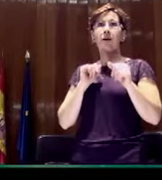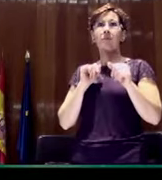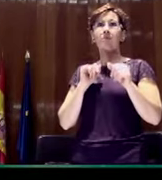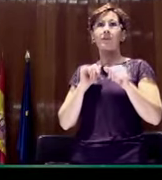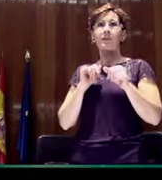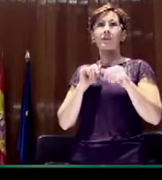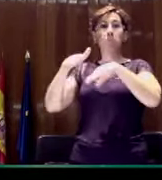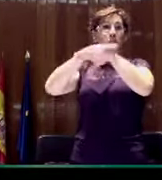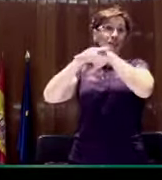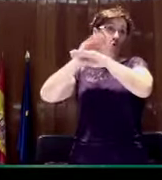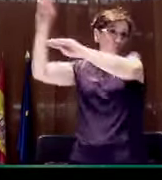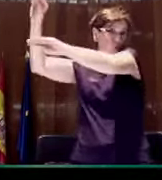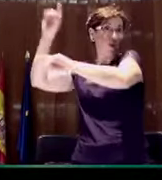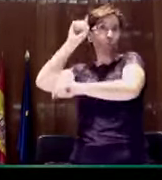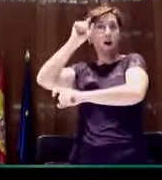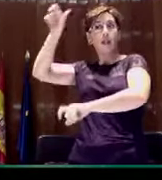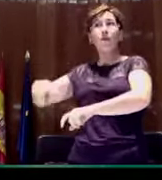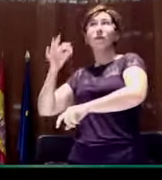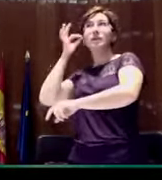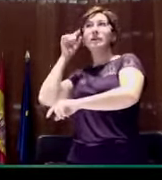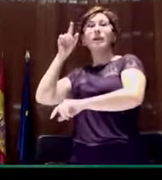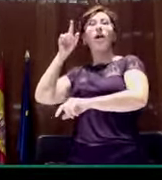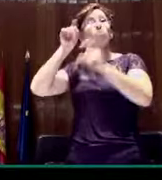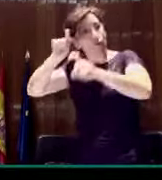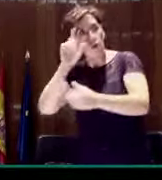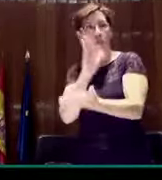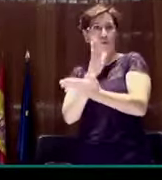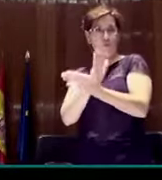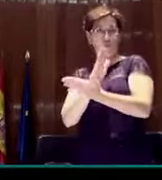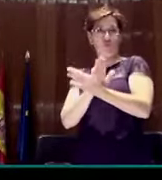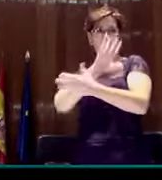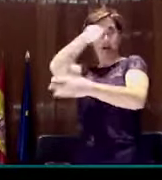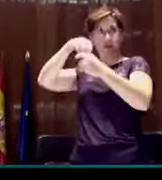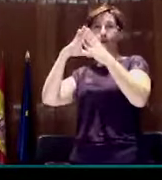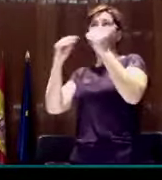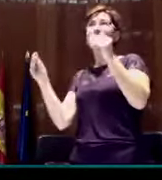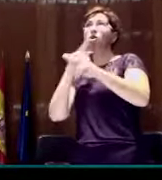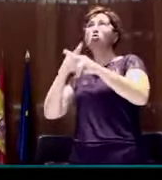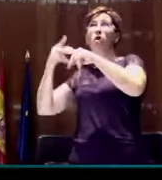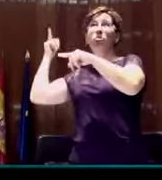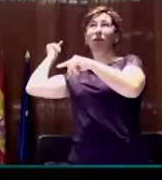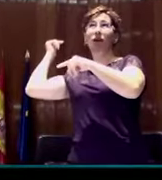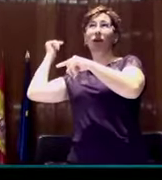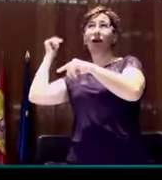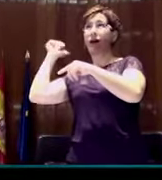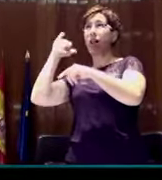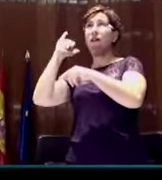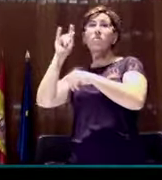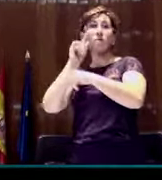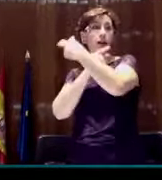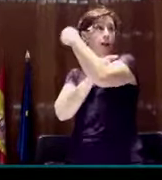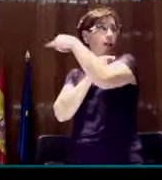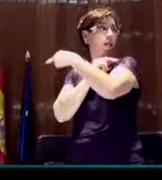en el Ministerio de allí de Educación. Ella va a ser la profesora de ese curso en la universidad. Ahí tienen el nombre, no sé si lo pueden